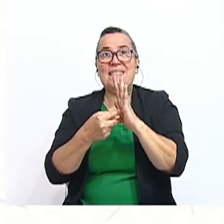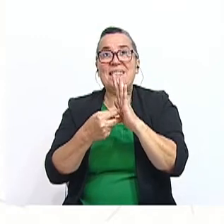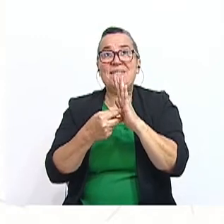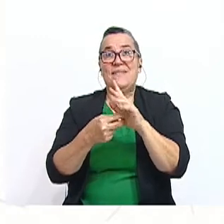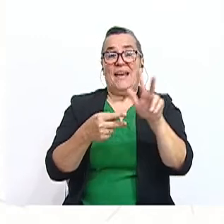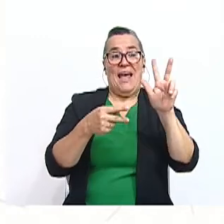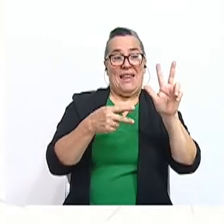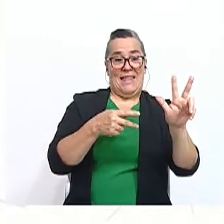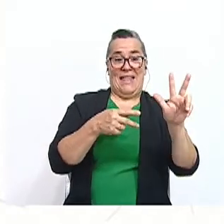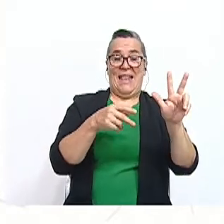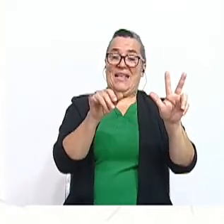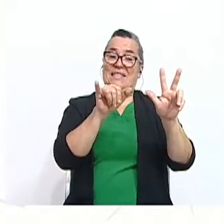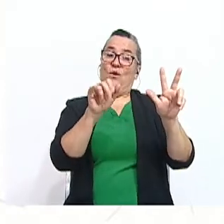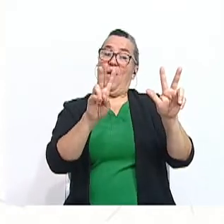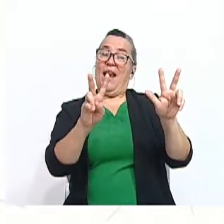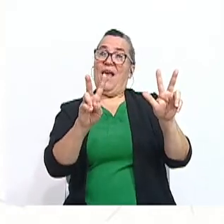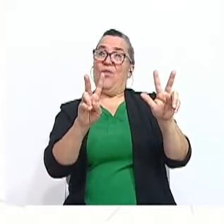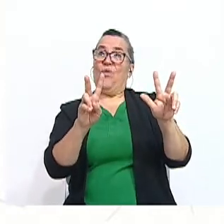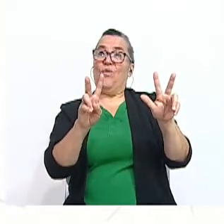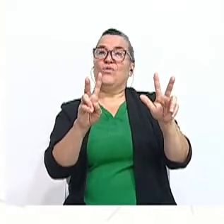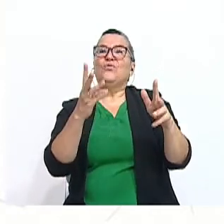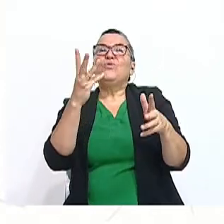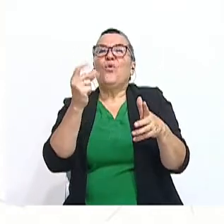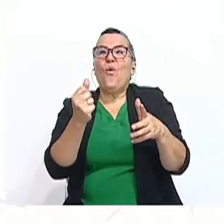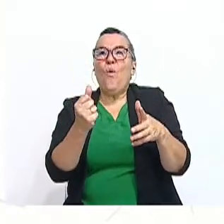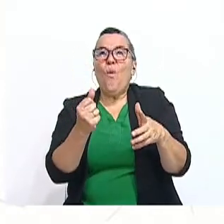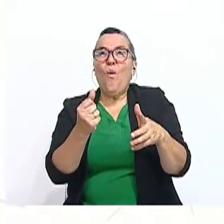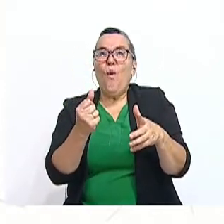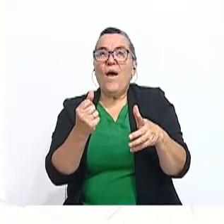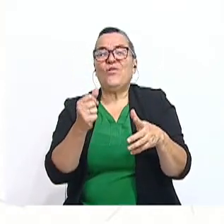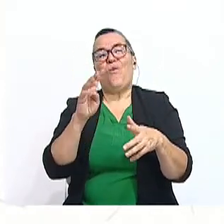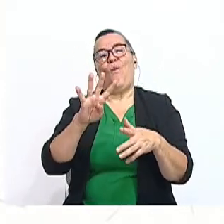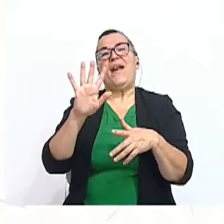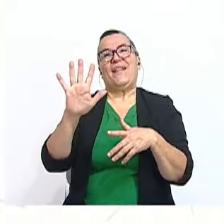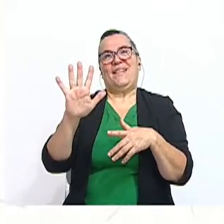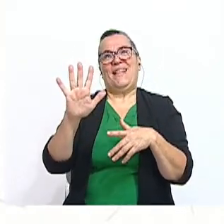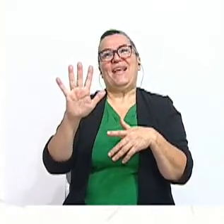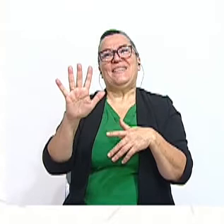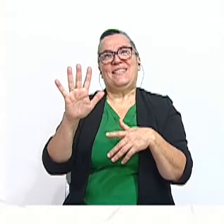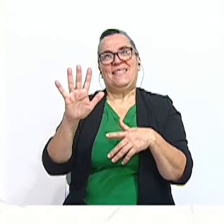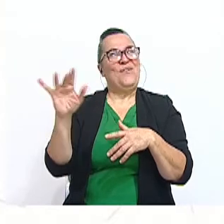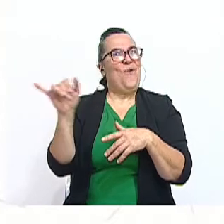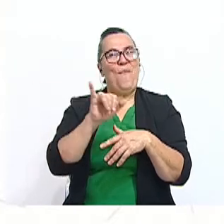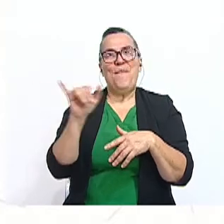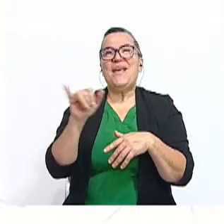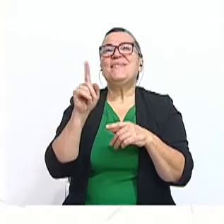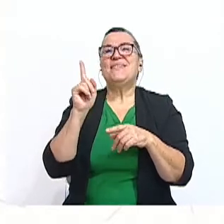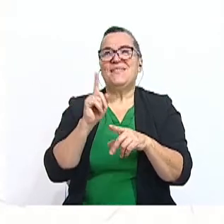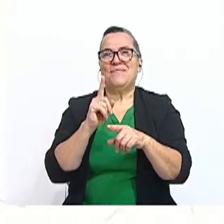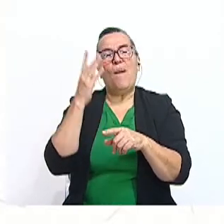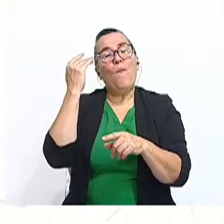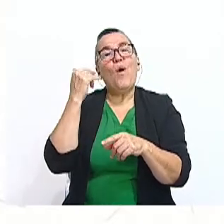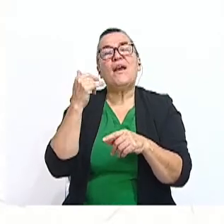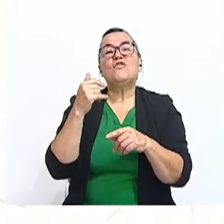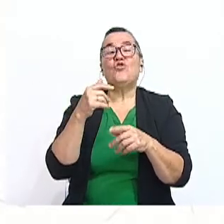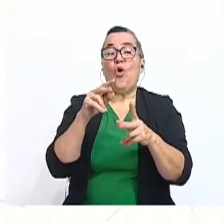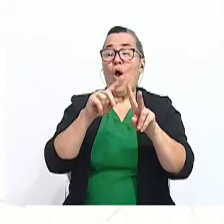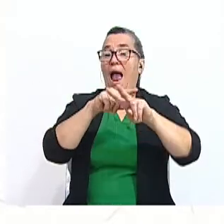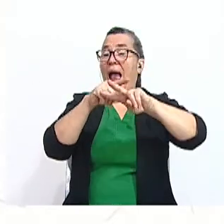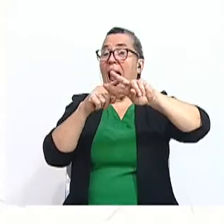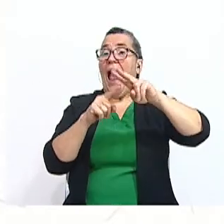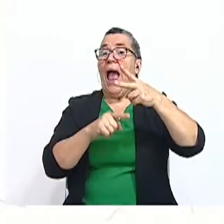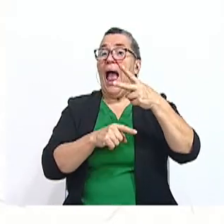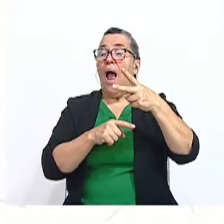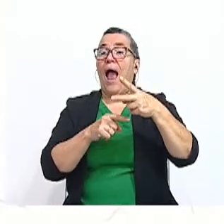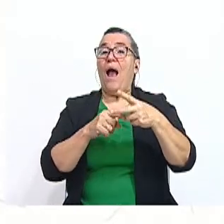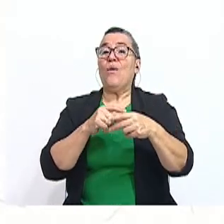si lo que es la medida del ángulo 3 es 45, la medida del ángulo 2 también. ¿Por qué? Porque son ángulos